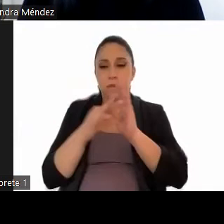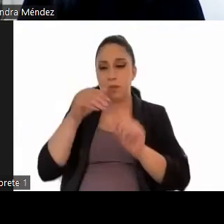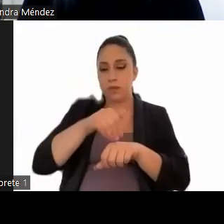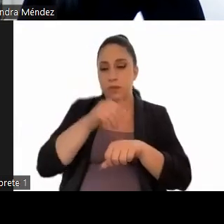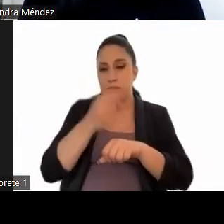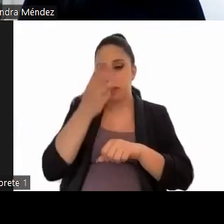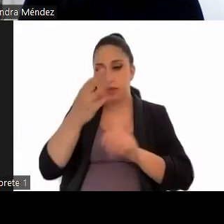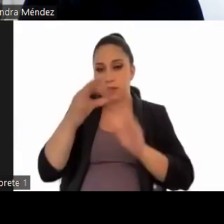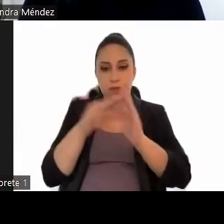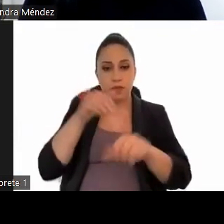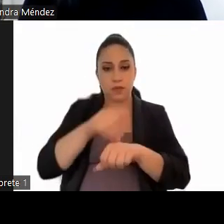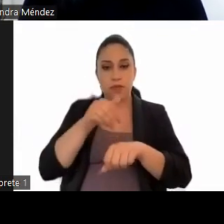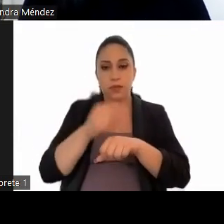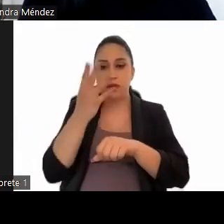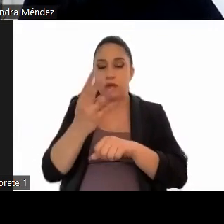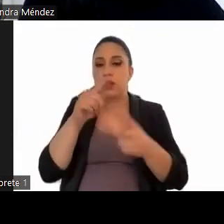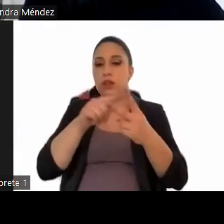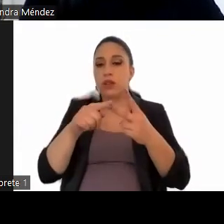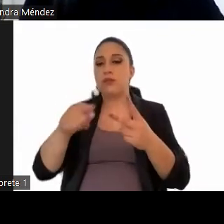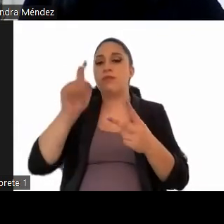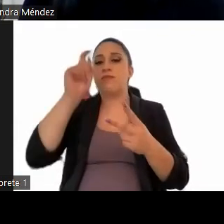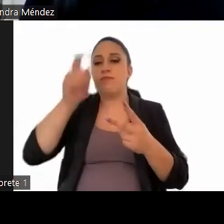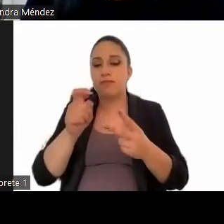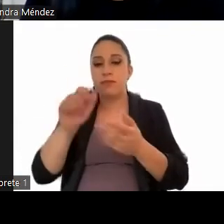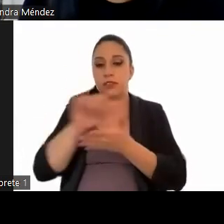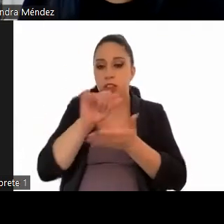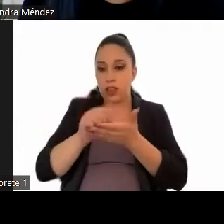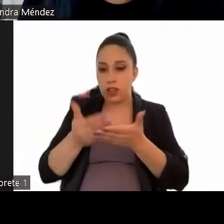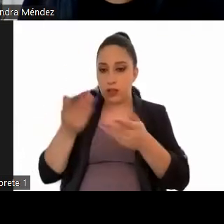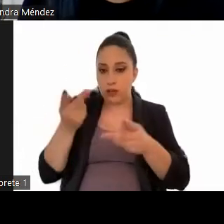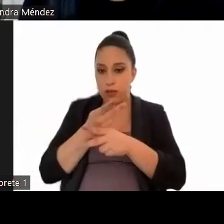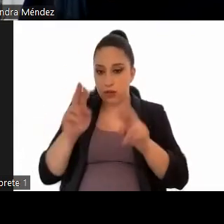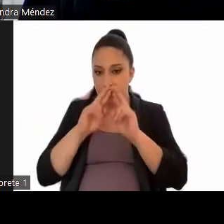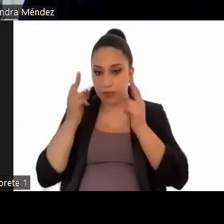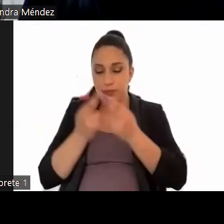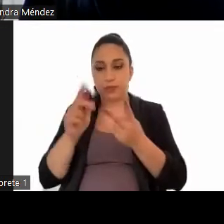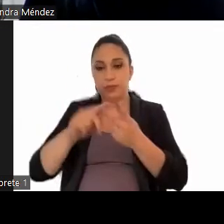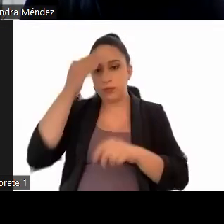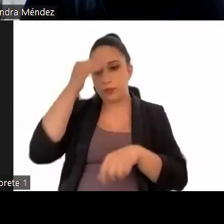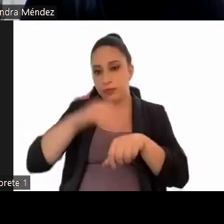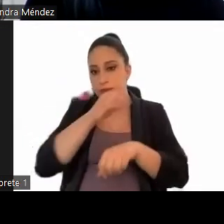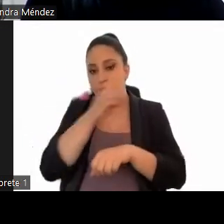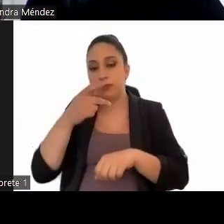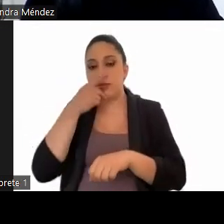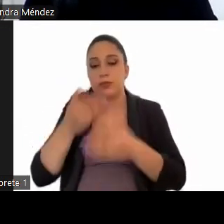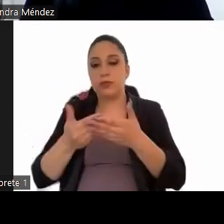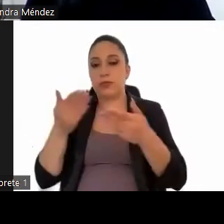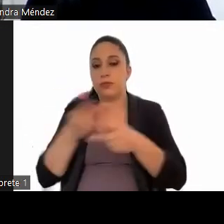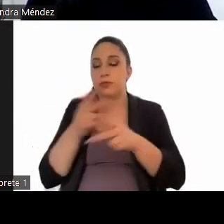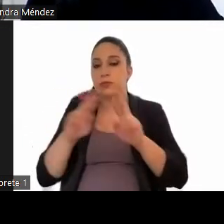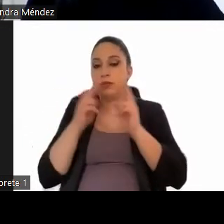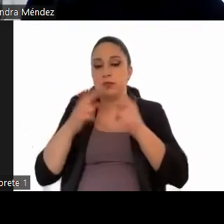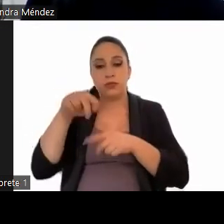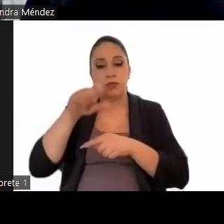en un solo acto, toda vez que los mismos versan sobre la versión estenográfica y el acta de la segunda sesión ordinaria de esta